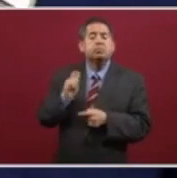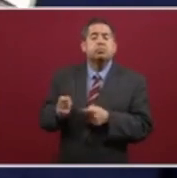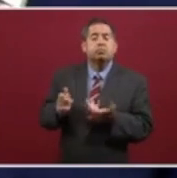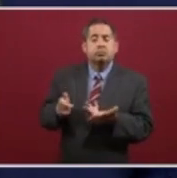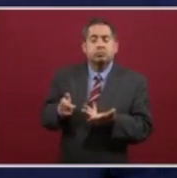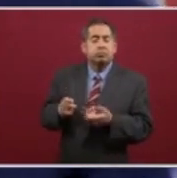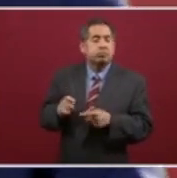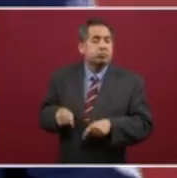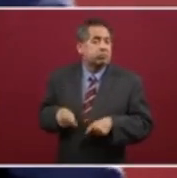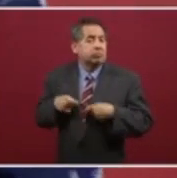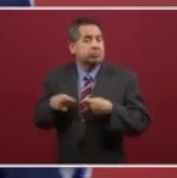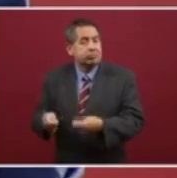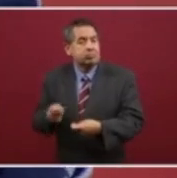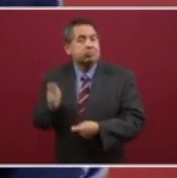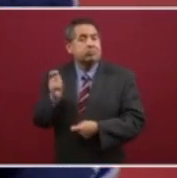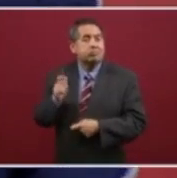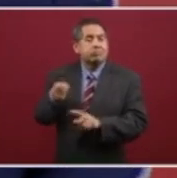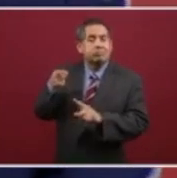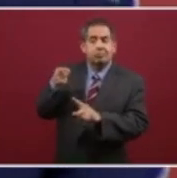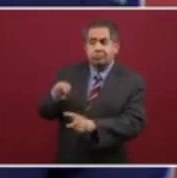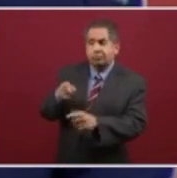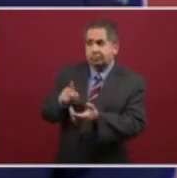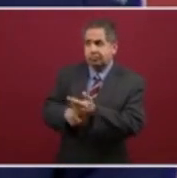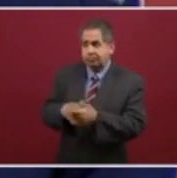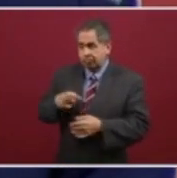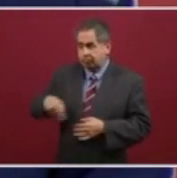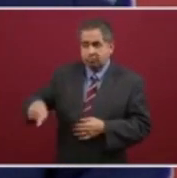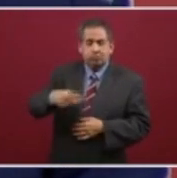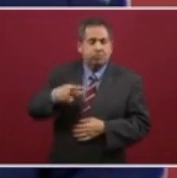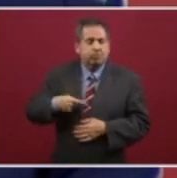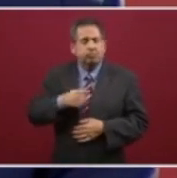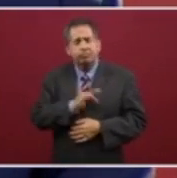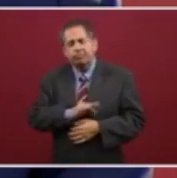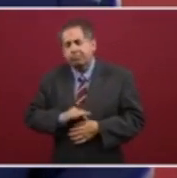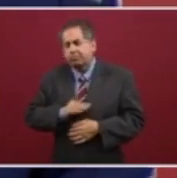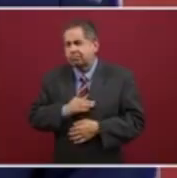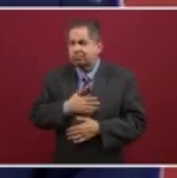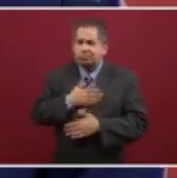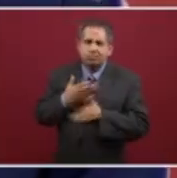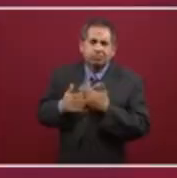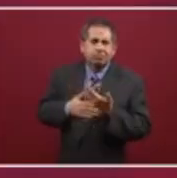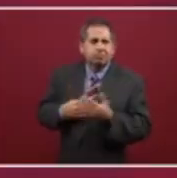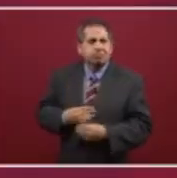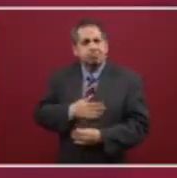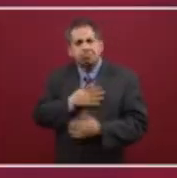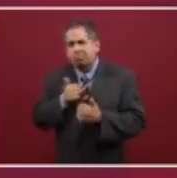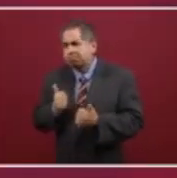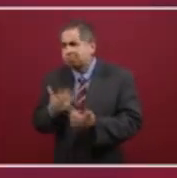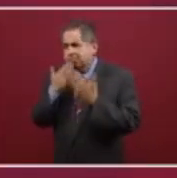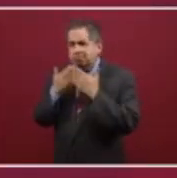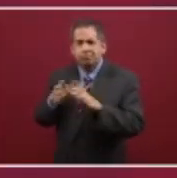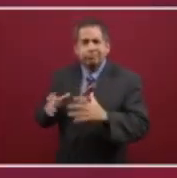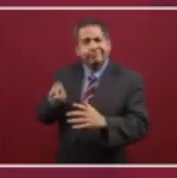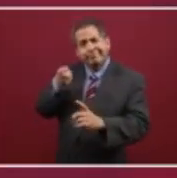es garantizar la felicidad de los pueblos, el bienestar de los pueblos.